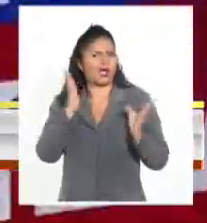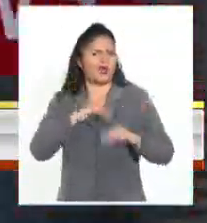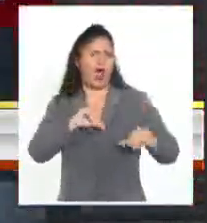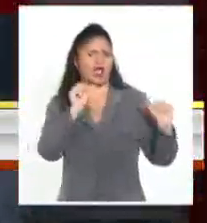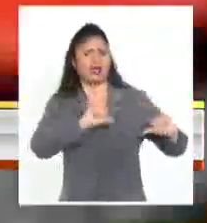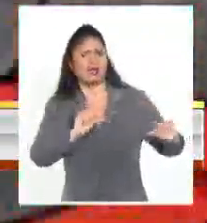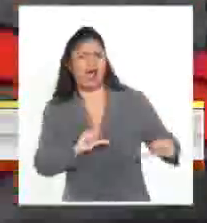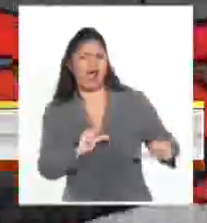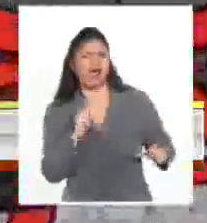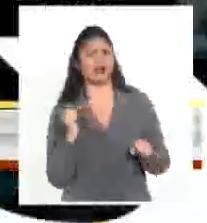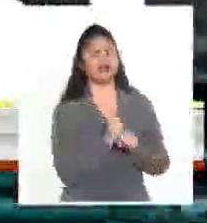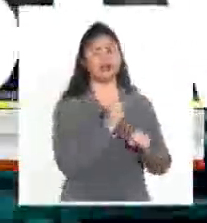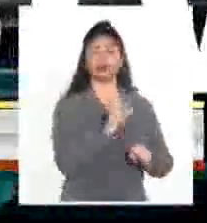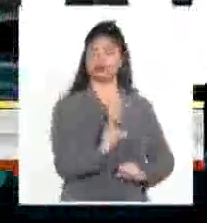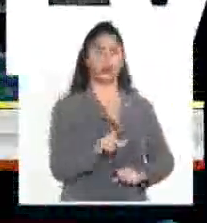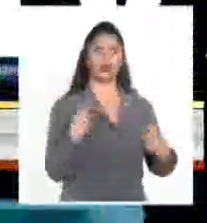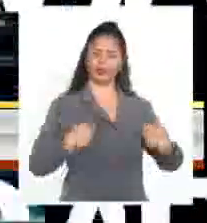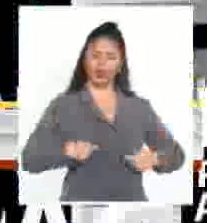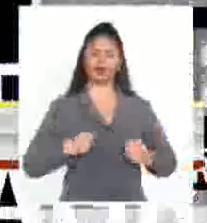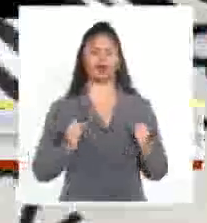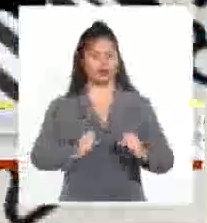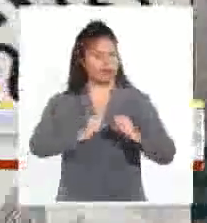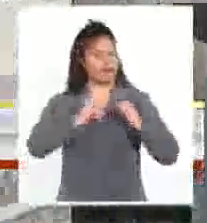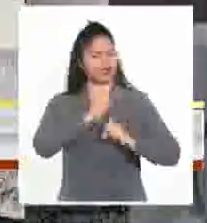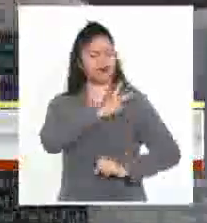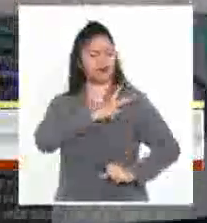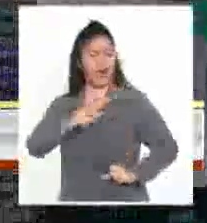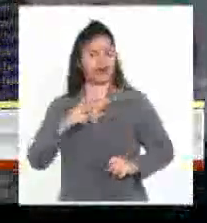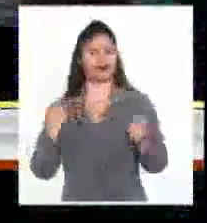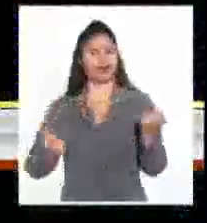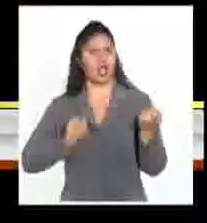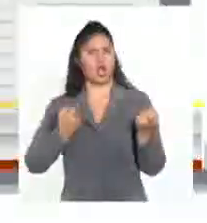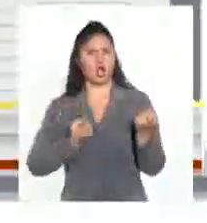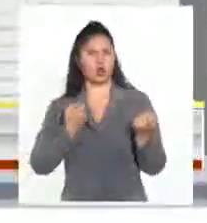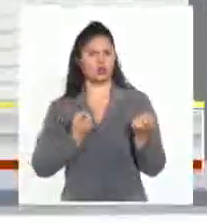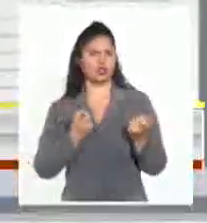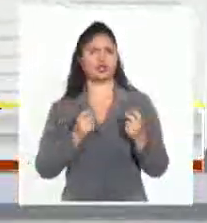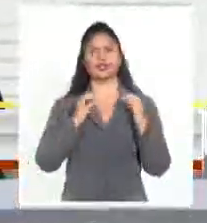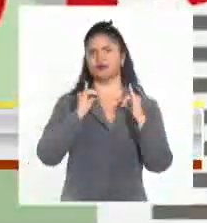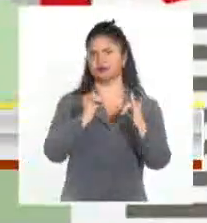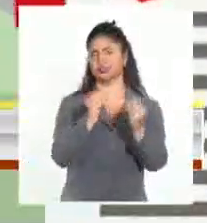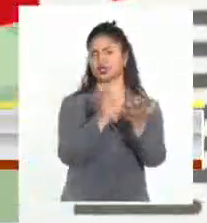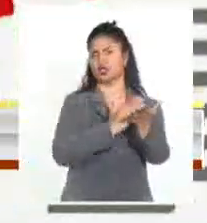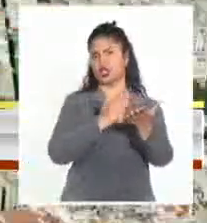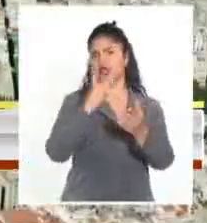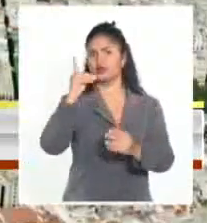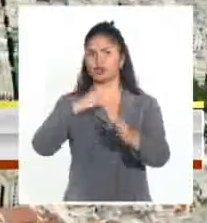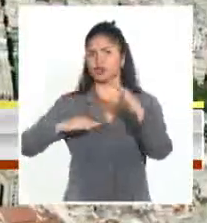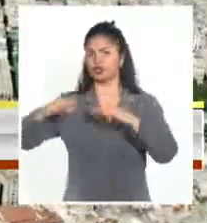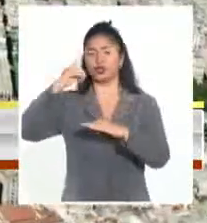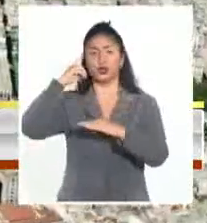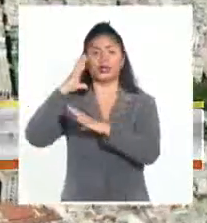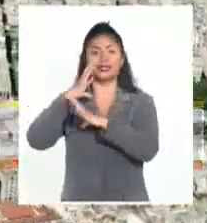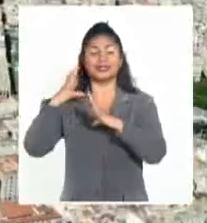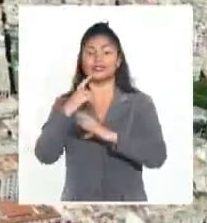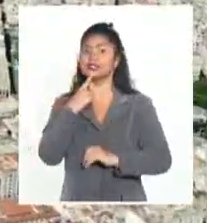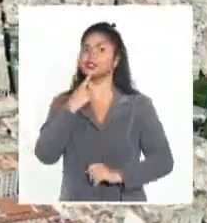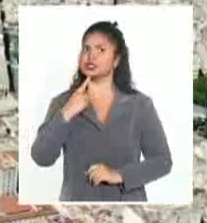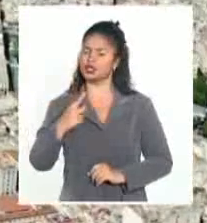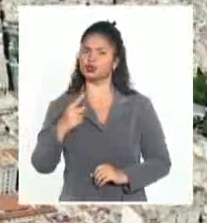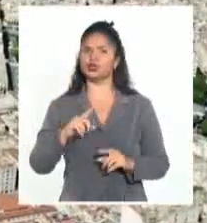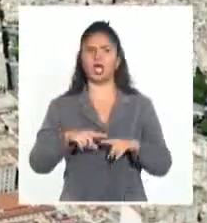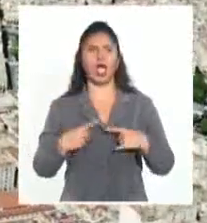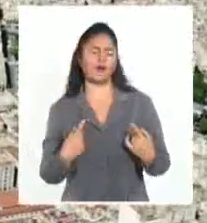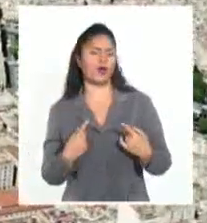libro Cuba, un golpe blando fallido, del doctor en ciencias Manuel Evia Fraschieri, una denuncia en la que definió las revueltas